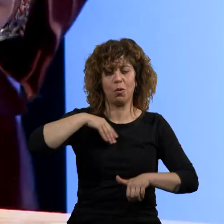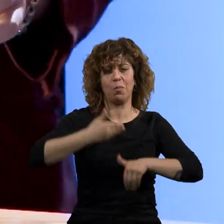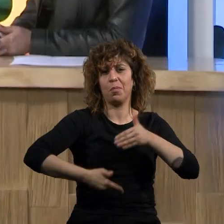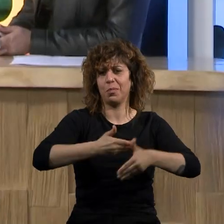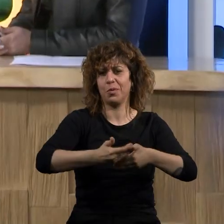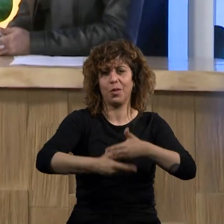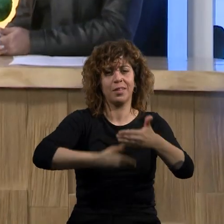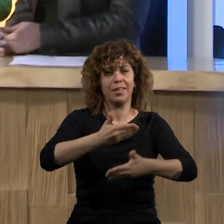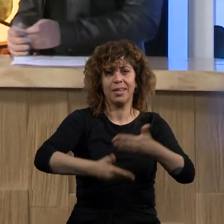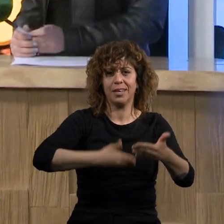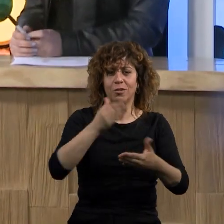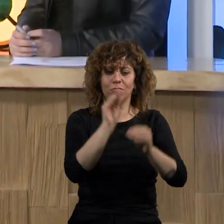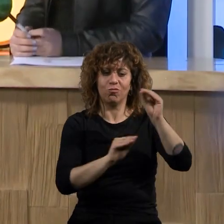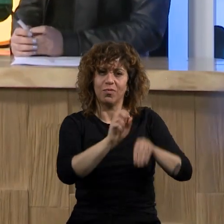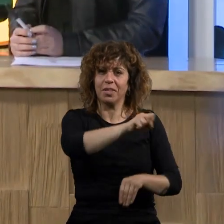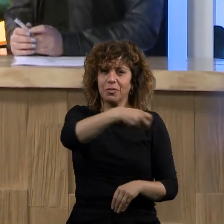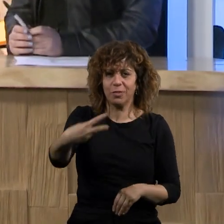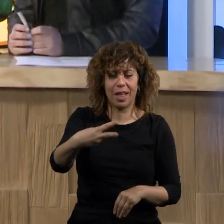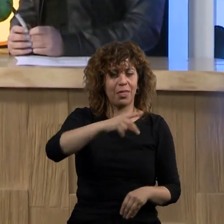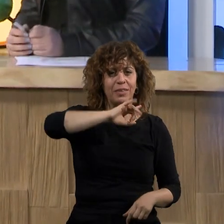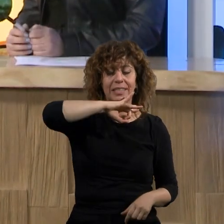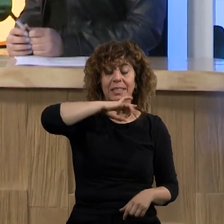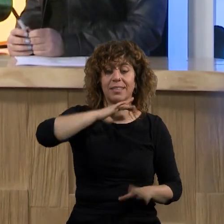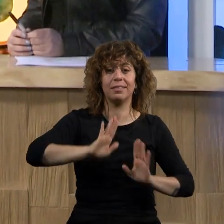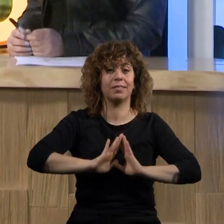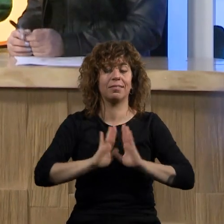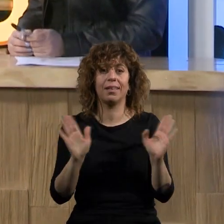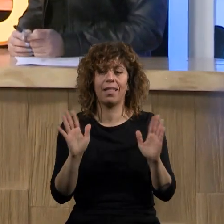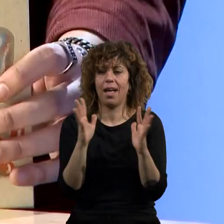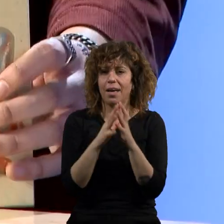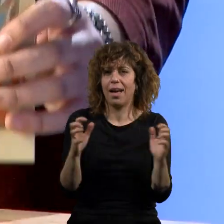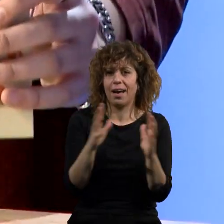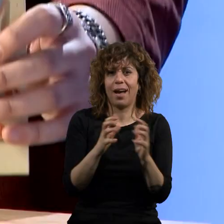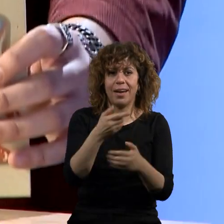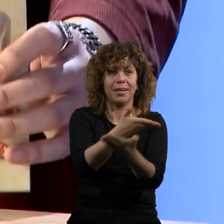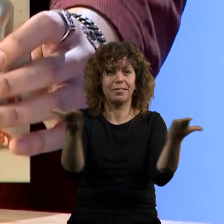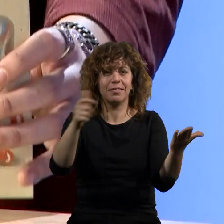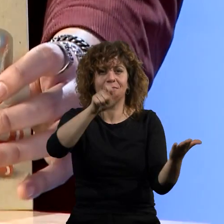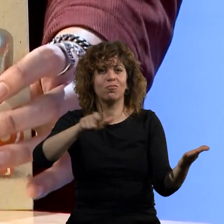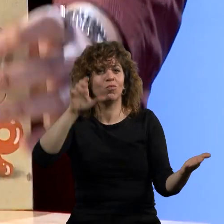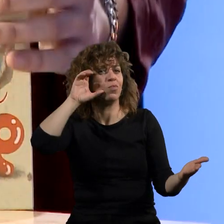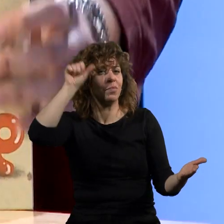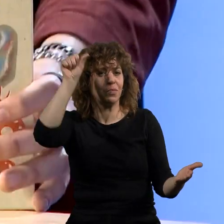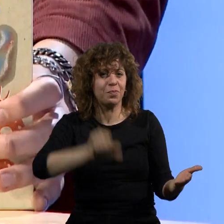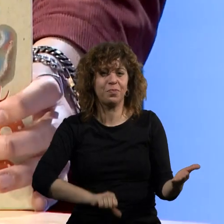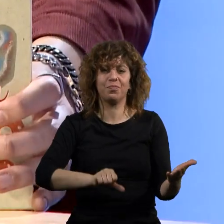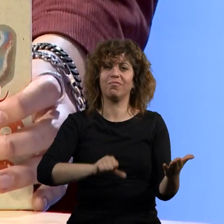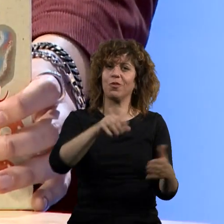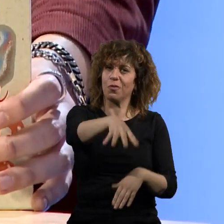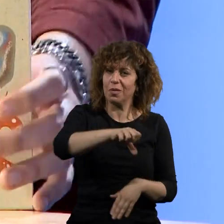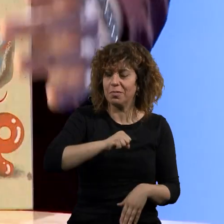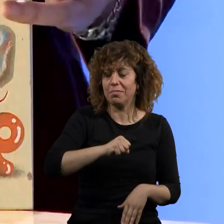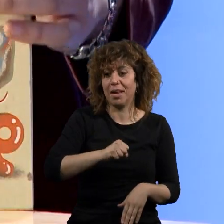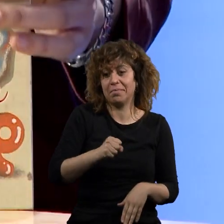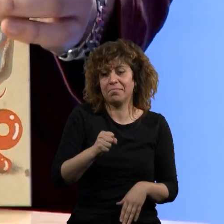este disco, con cómo ha quedado, el resultado y nada, pues con ganas de que la gente lo escuche, de que lo disfrute, de que lo tenga en casa y